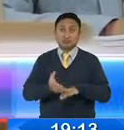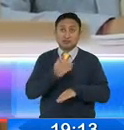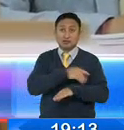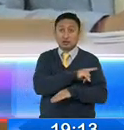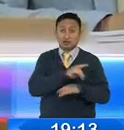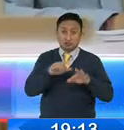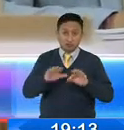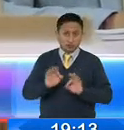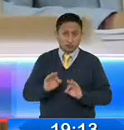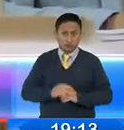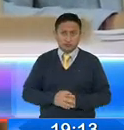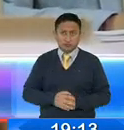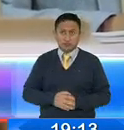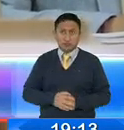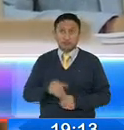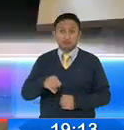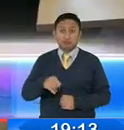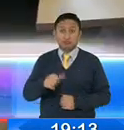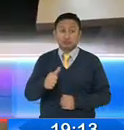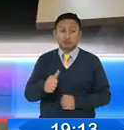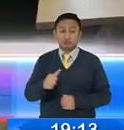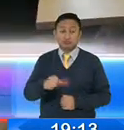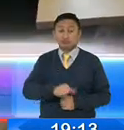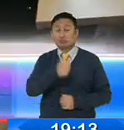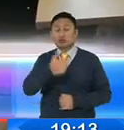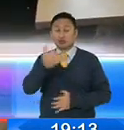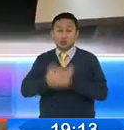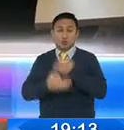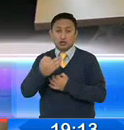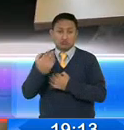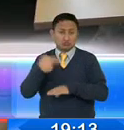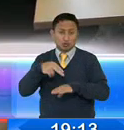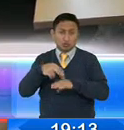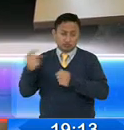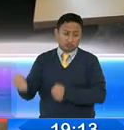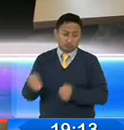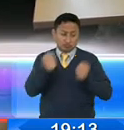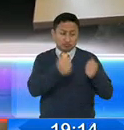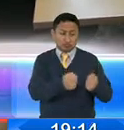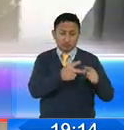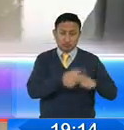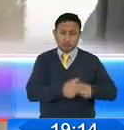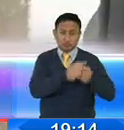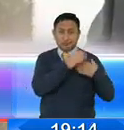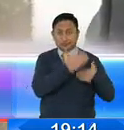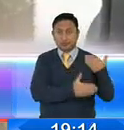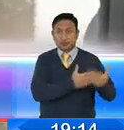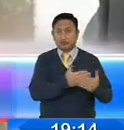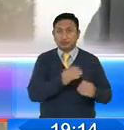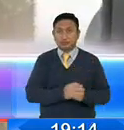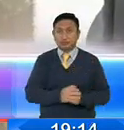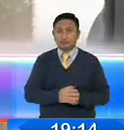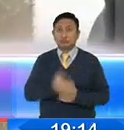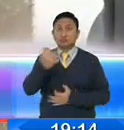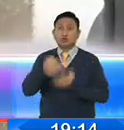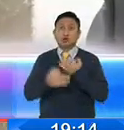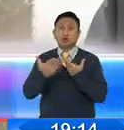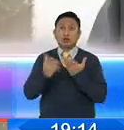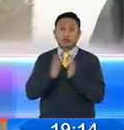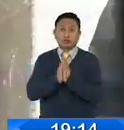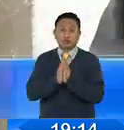delito, con lo que pasará a un juez común, arrancando desde cero. La jueza, acogiendo este pedido, se ha